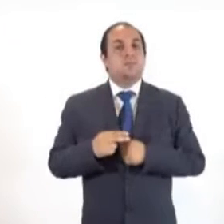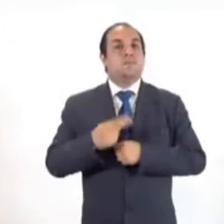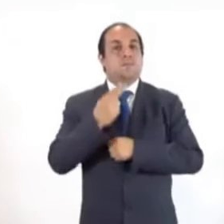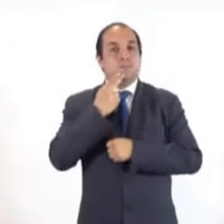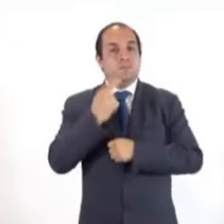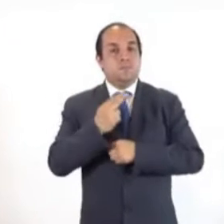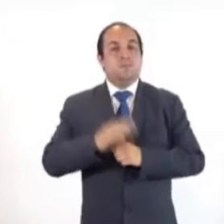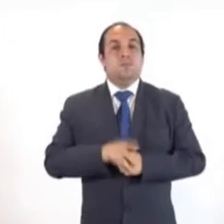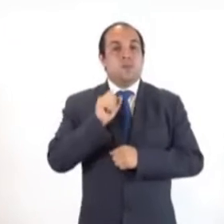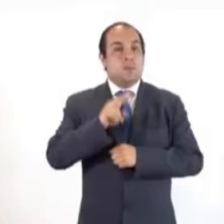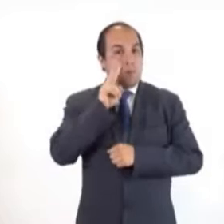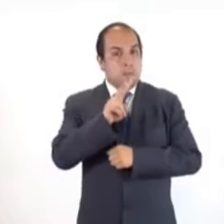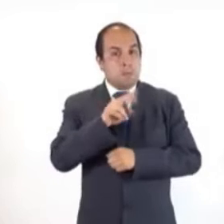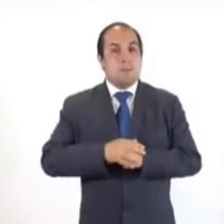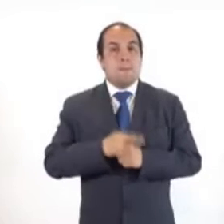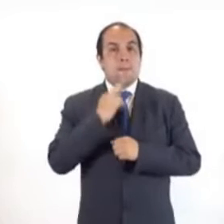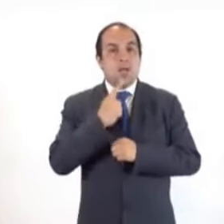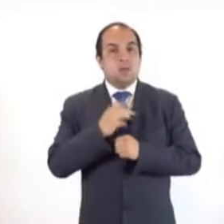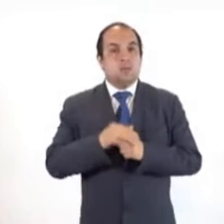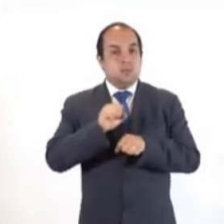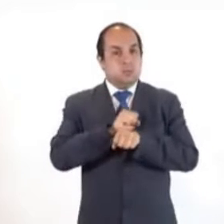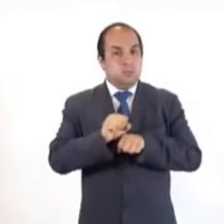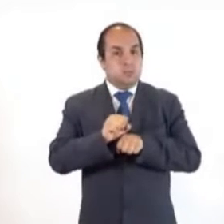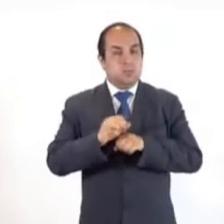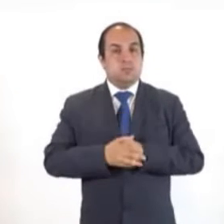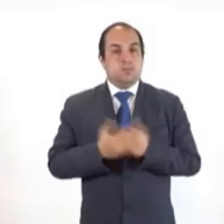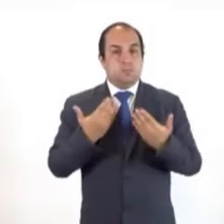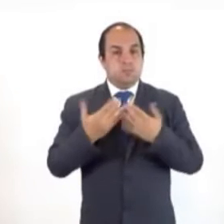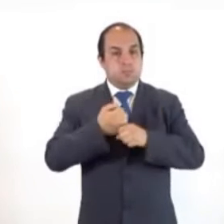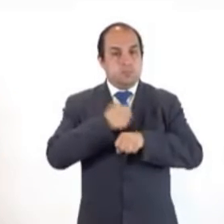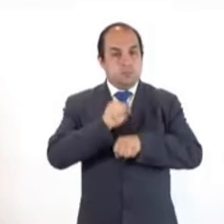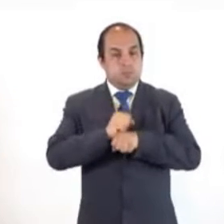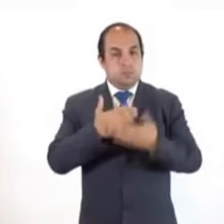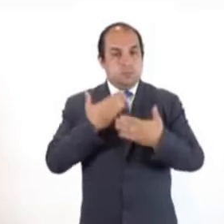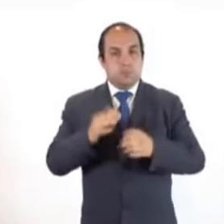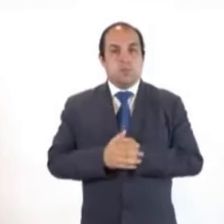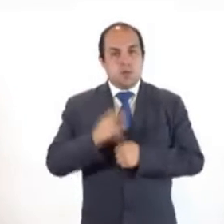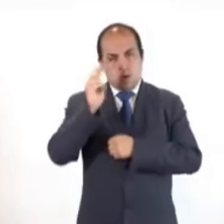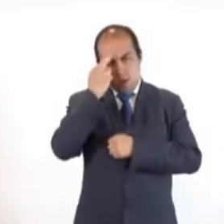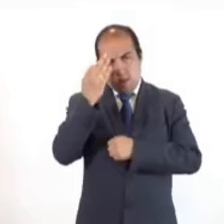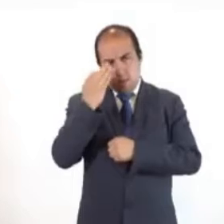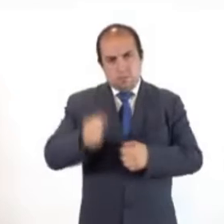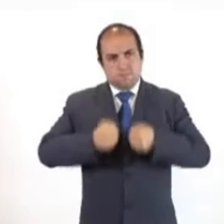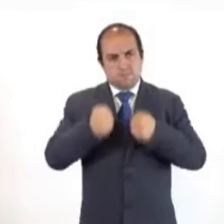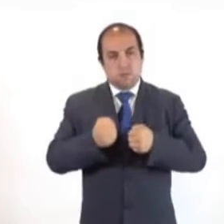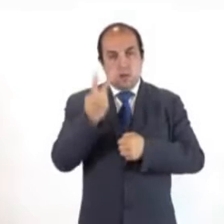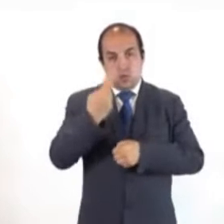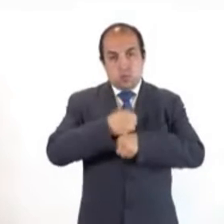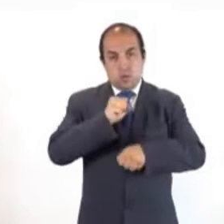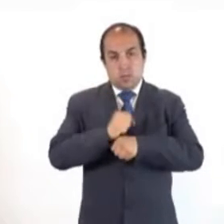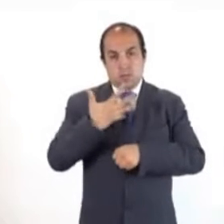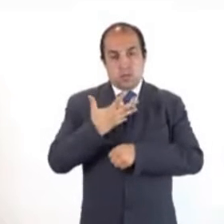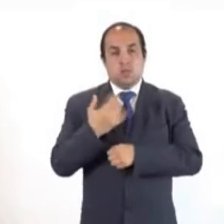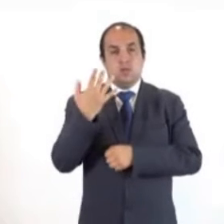también vemos una mejoría ligera con respecto a la semana previa. Recordarán, el brinco más fuerte fue hace 2 semanas, que teníamos